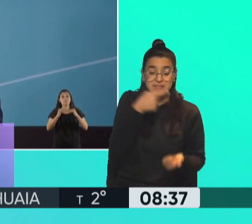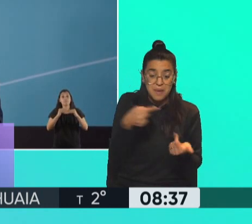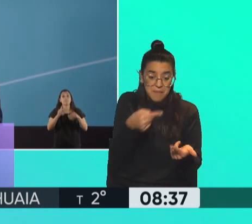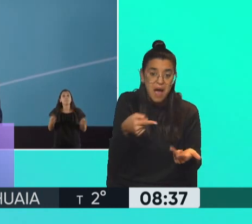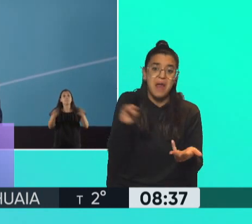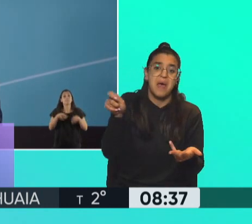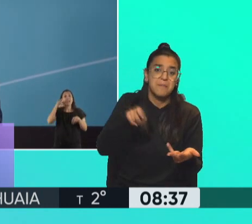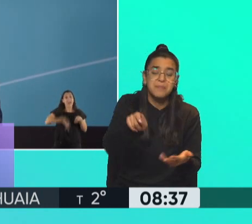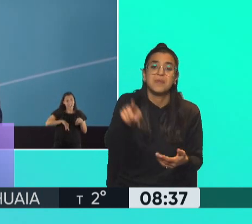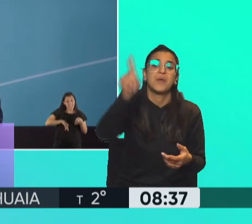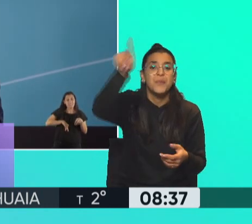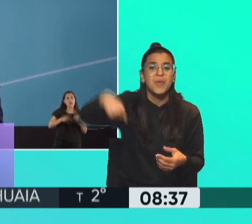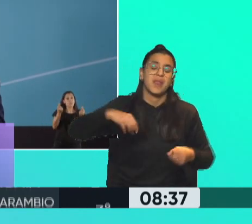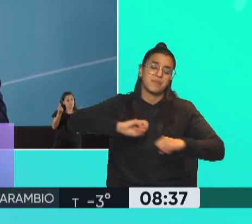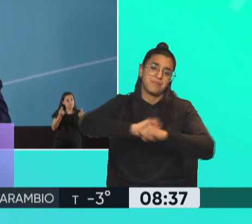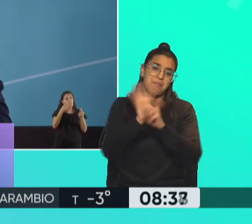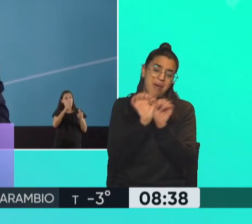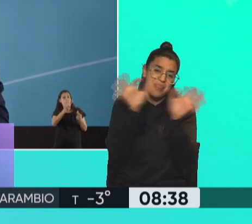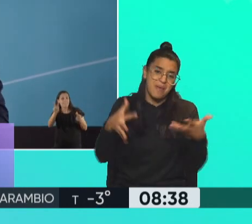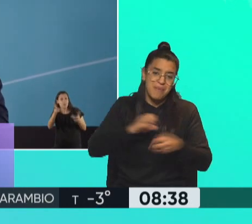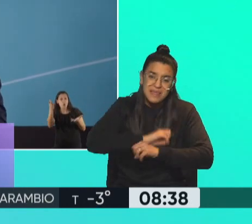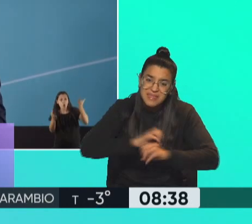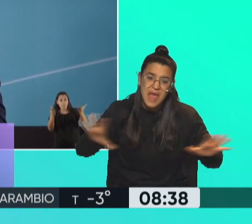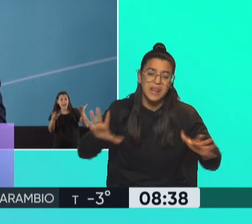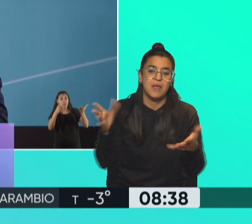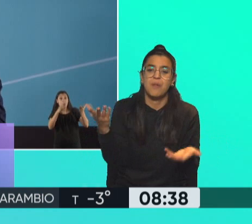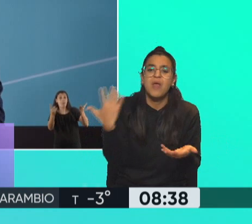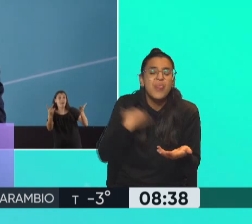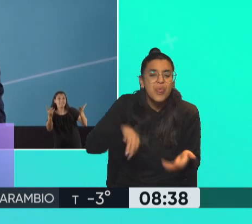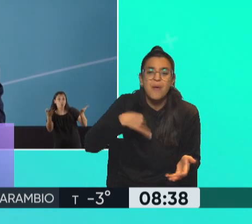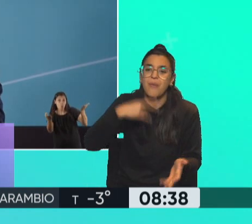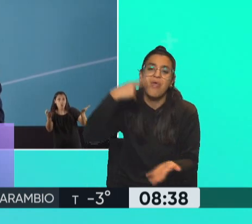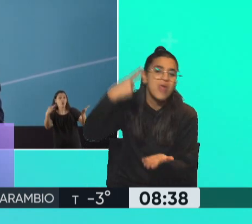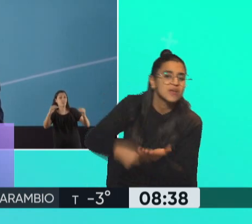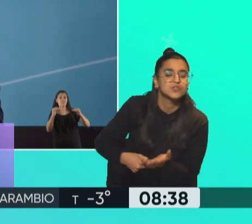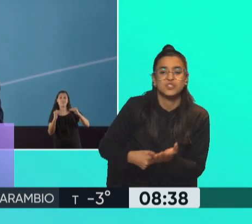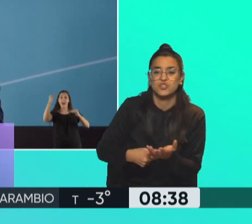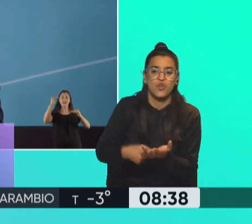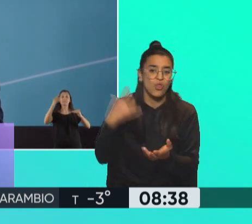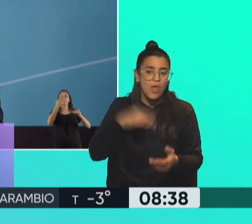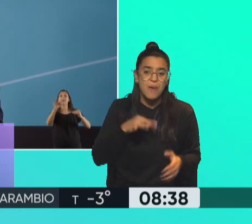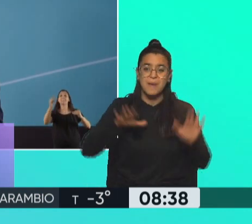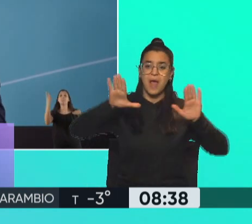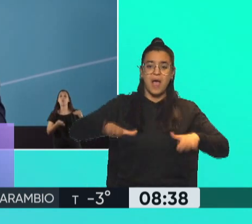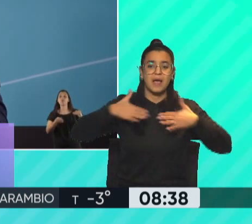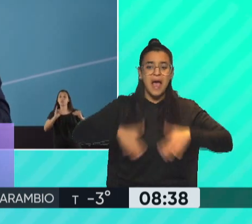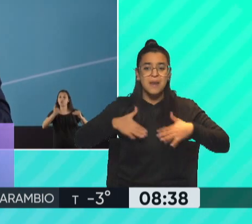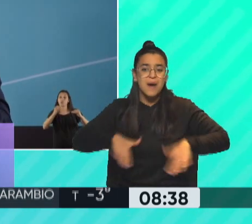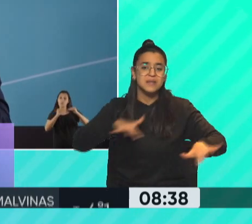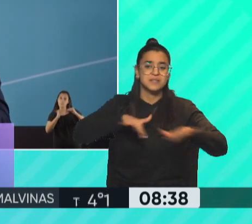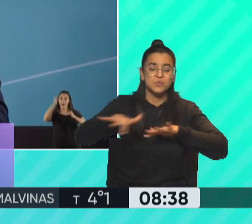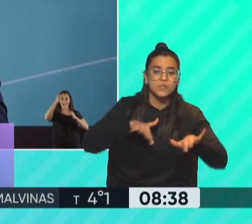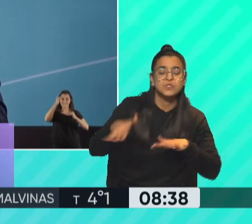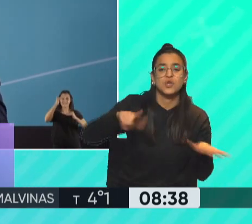casi, se desata una pandemia espantosa que lo obliga a tomar medidas para aplacar la situación de los